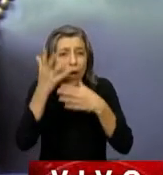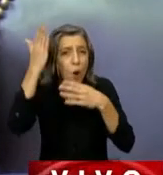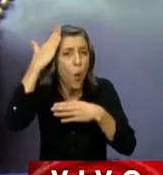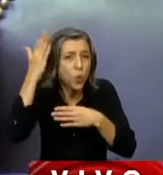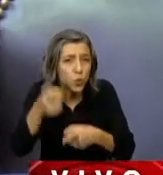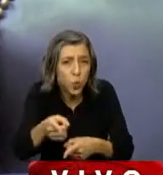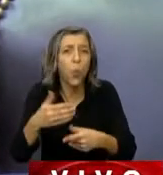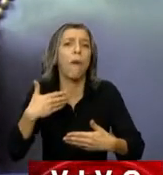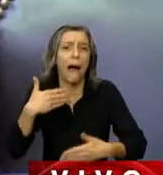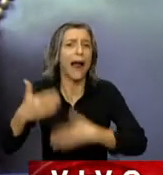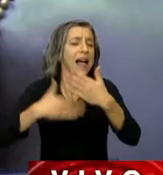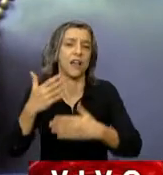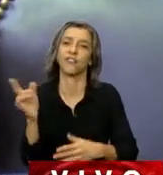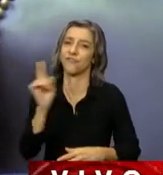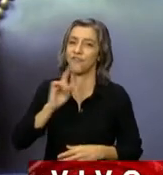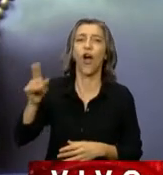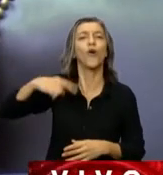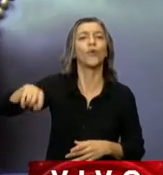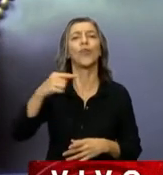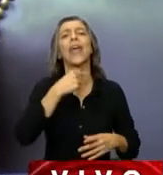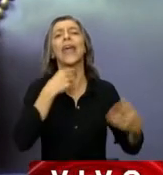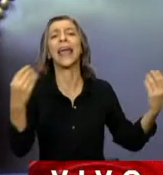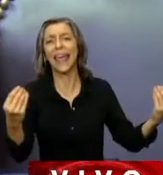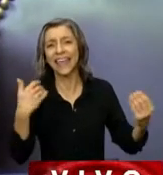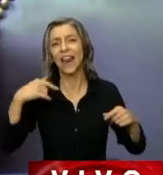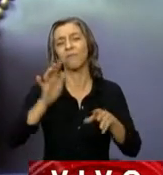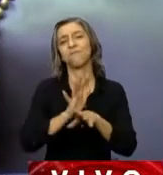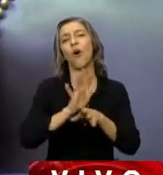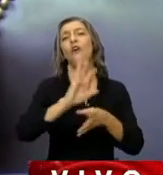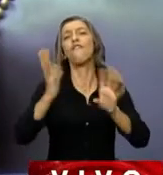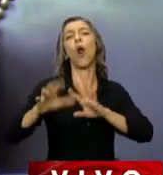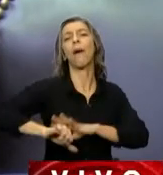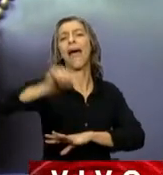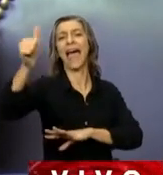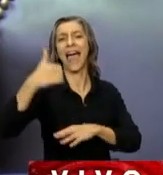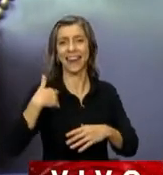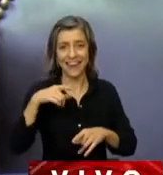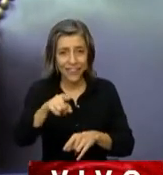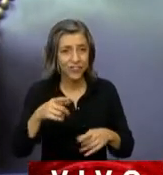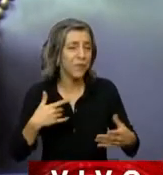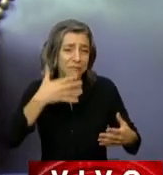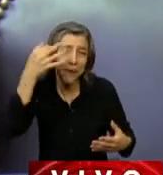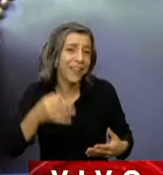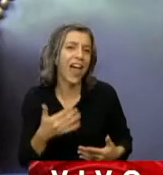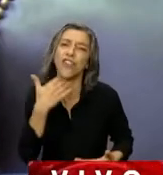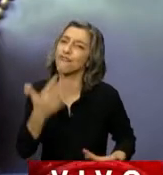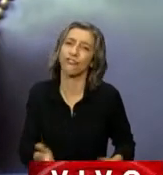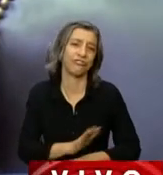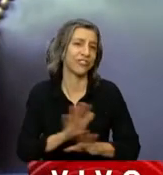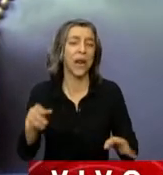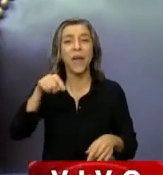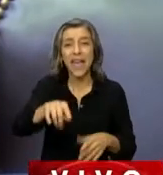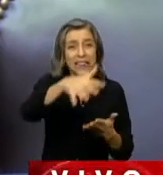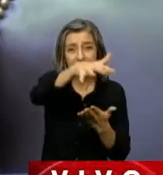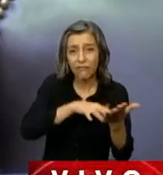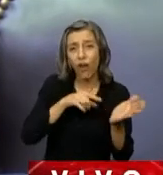cultura, sino a tratar de llevarse un triunfo que no sirve absolutamente para nada. No han hecho nada con esto para mejorar la